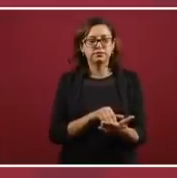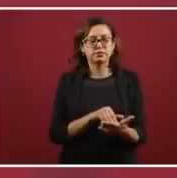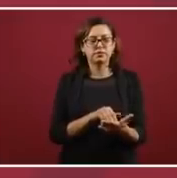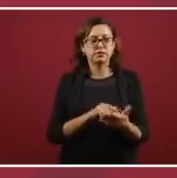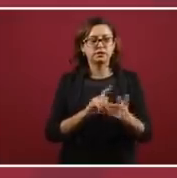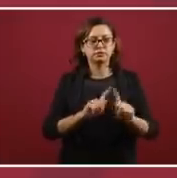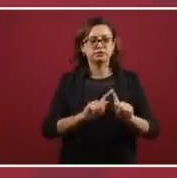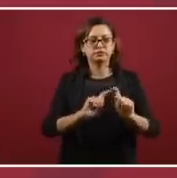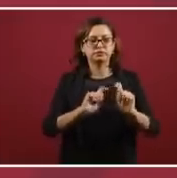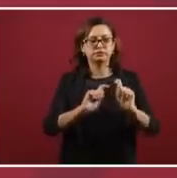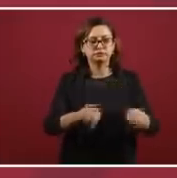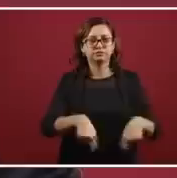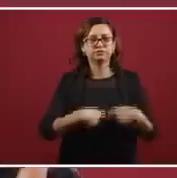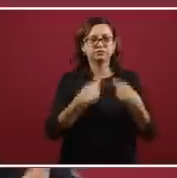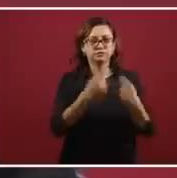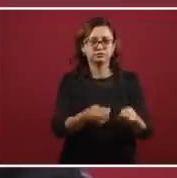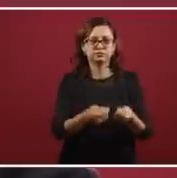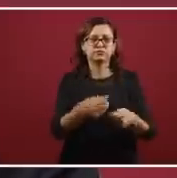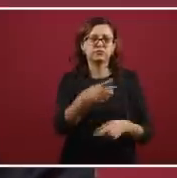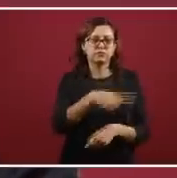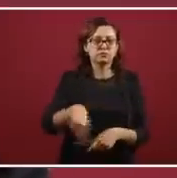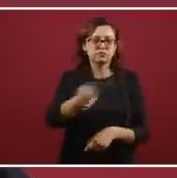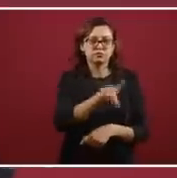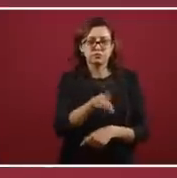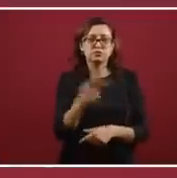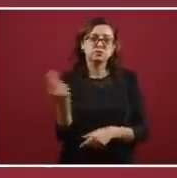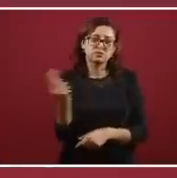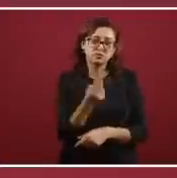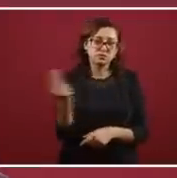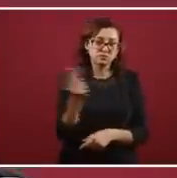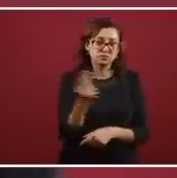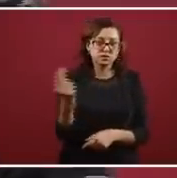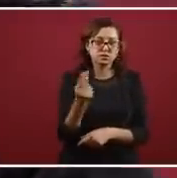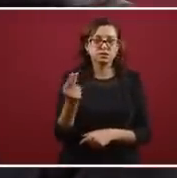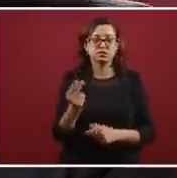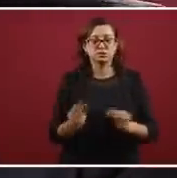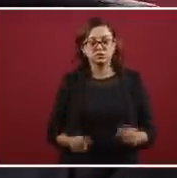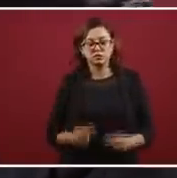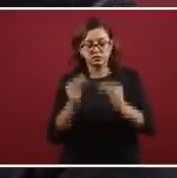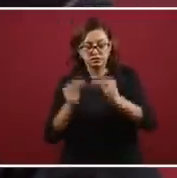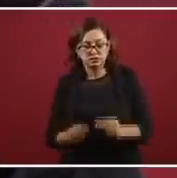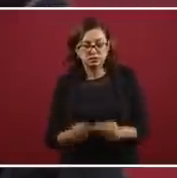a quien lo necesita, que tiene un pequeño negocio,